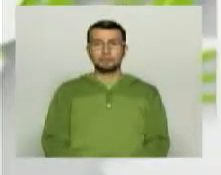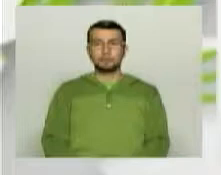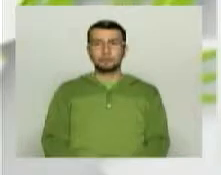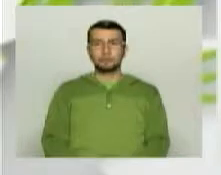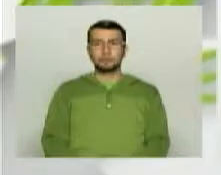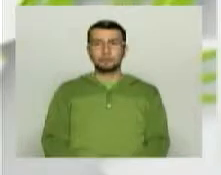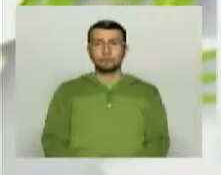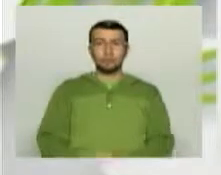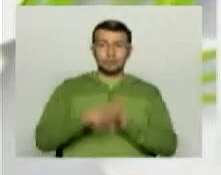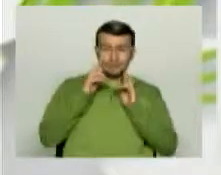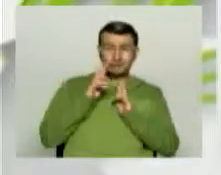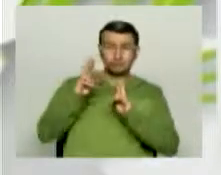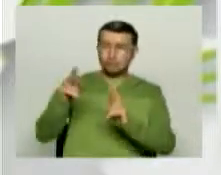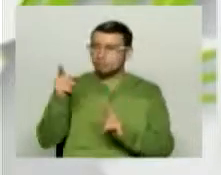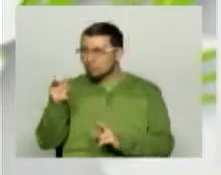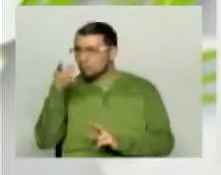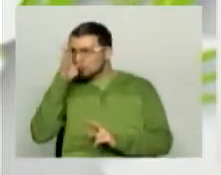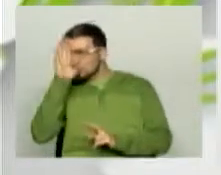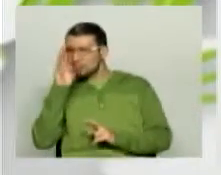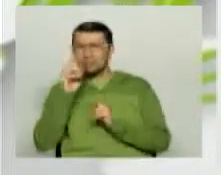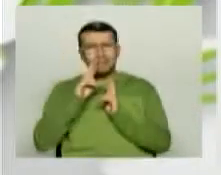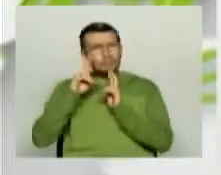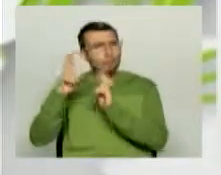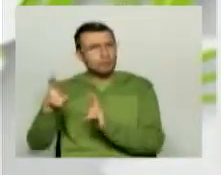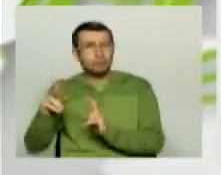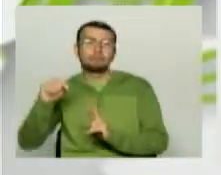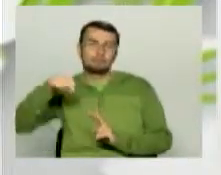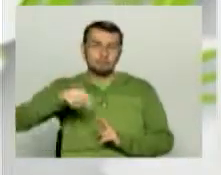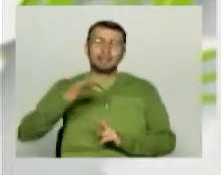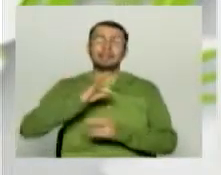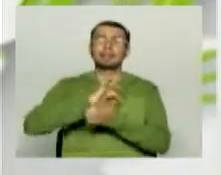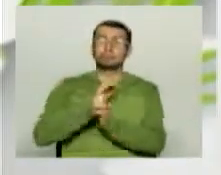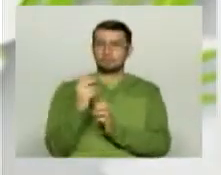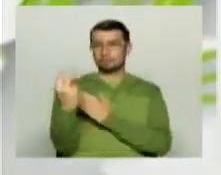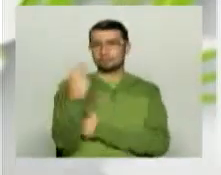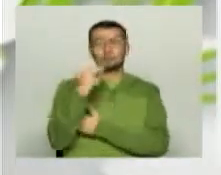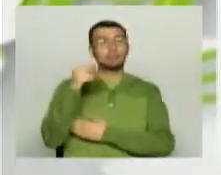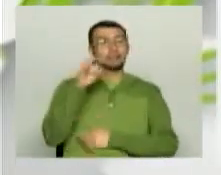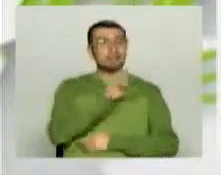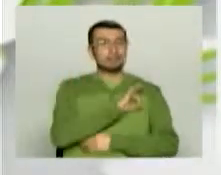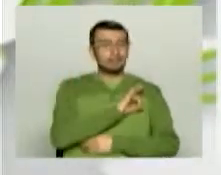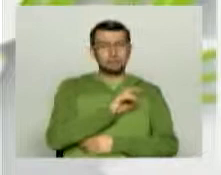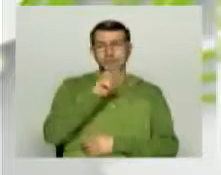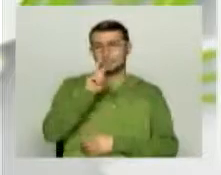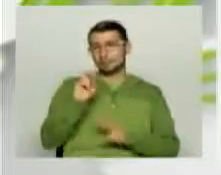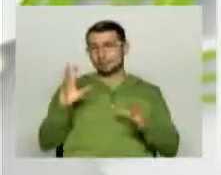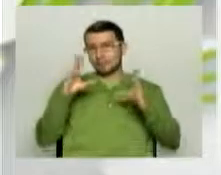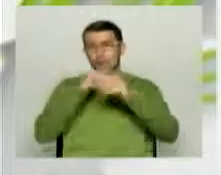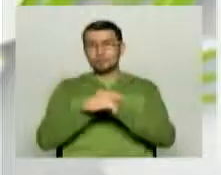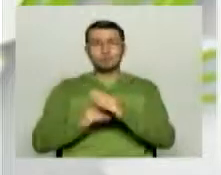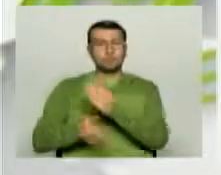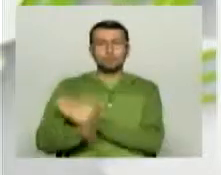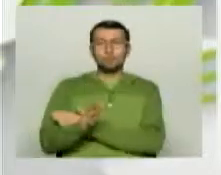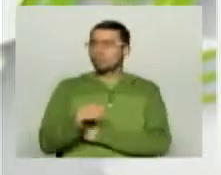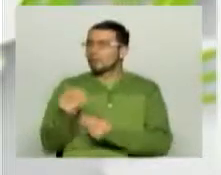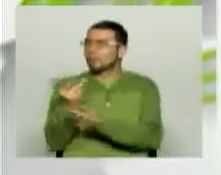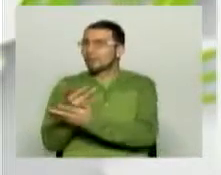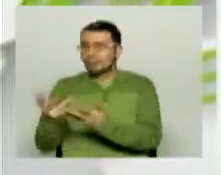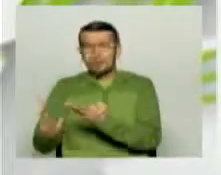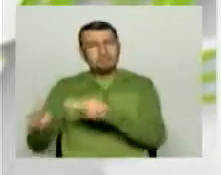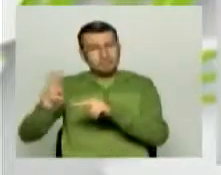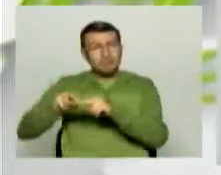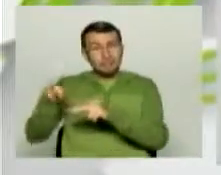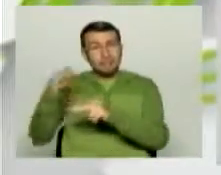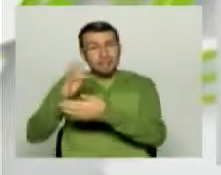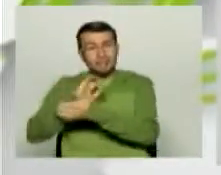la respuesta a sus inquietudes las encontrarán en telecafé TV los sábados a las 7 de la noche continúen con toda la programación del